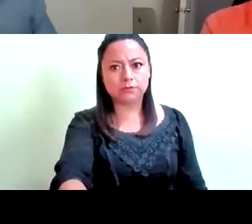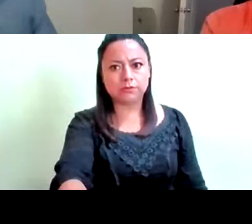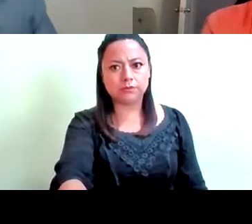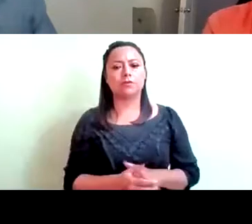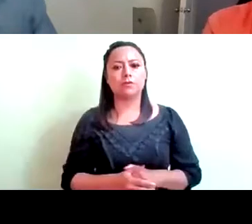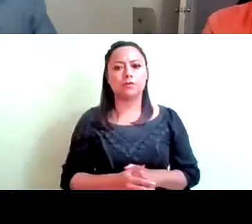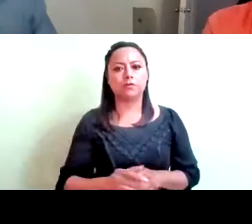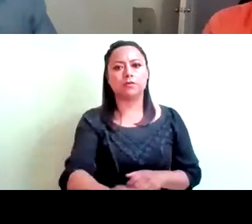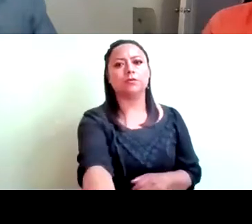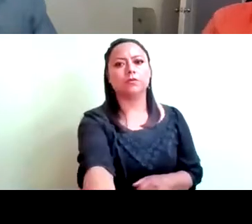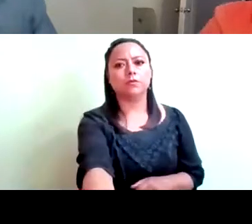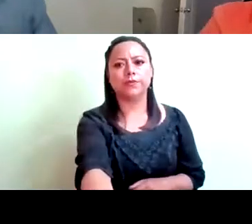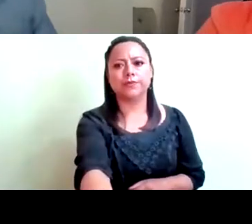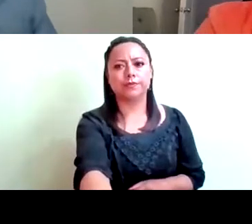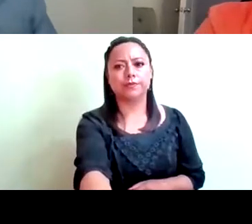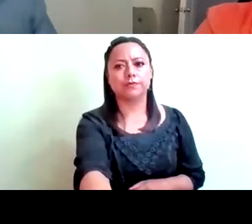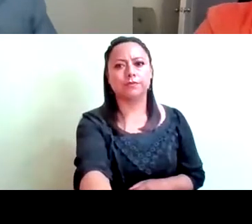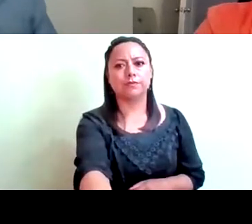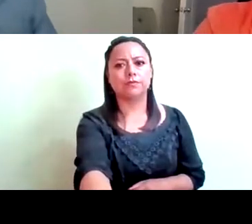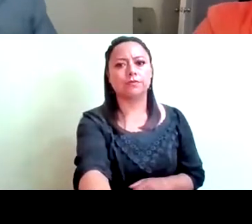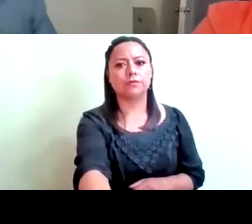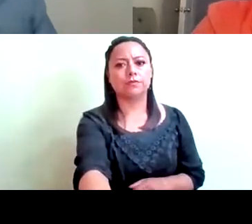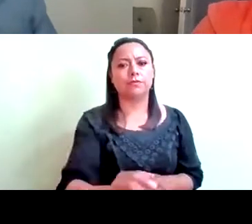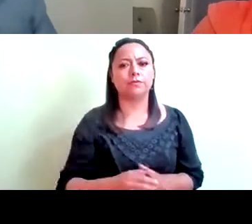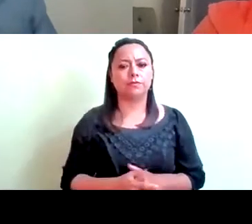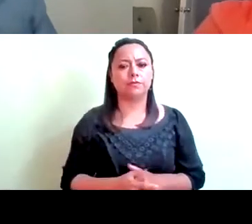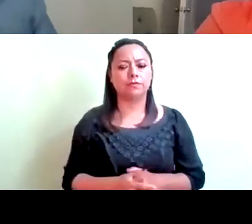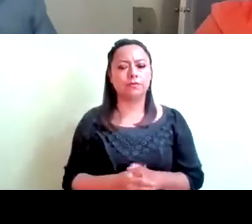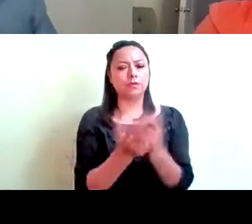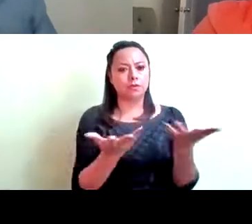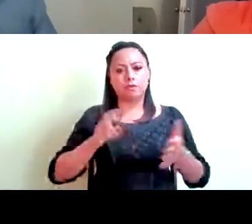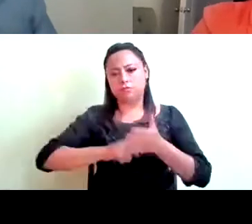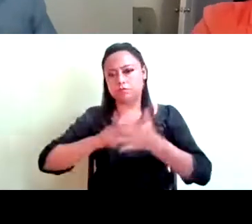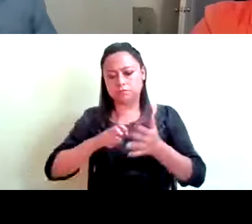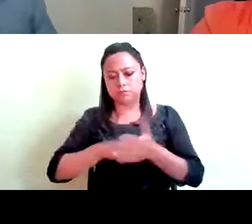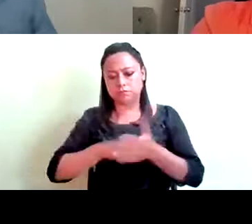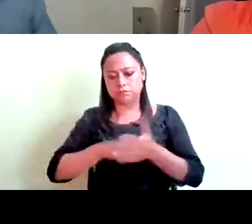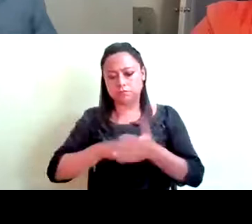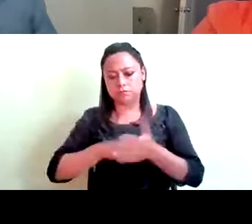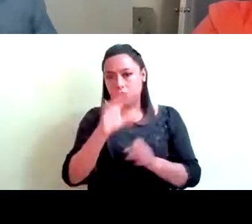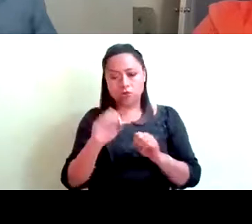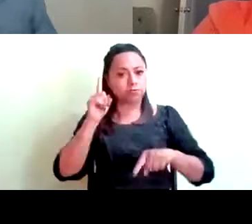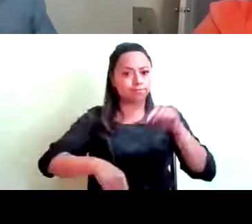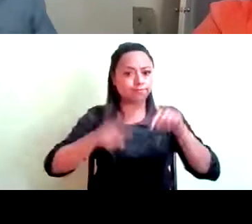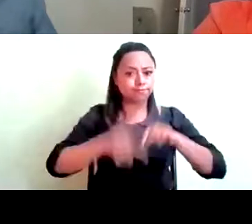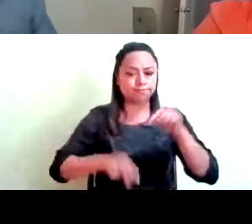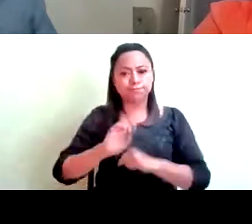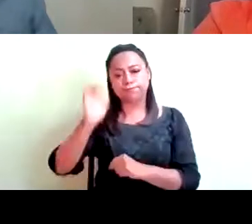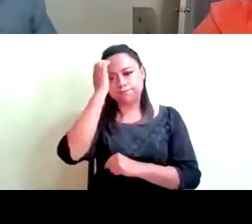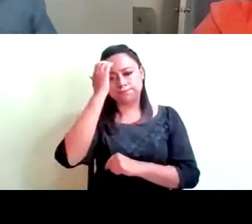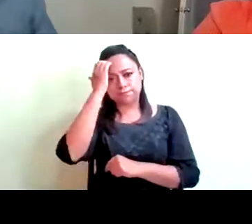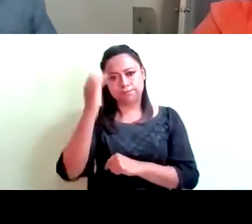establece ya por sí misma que la revocación de la autorización o el retiro del reconocimiento de validez oficial, el REBOE de estudios,